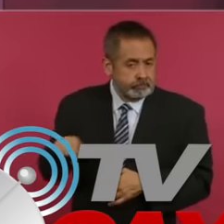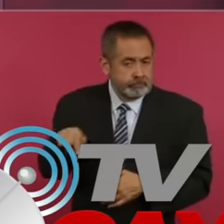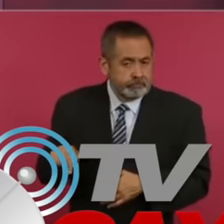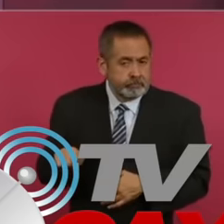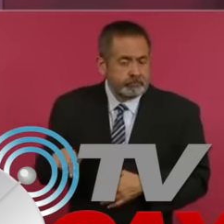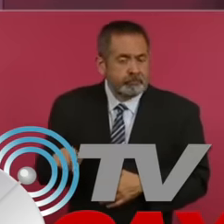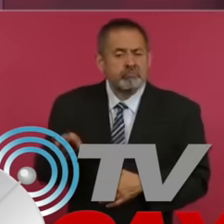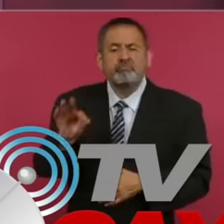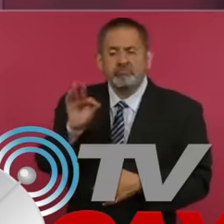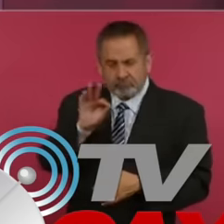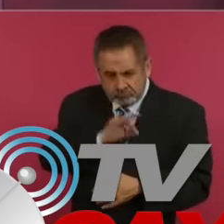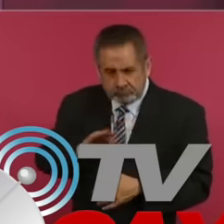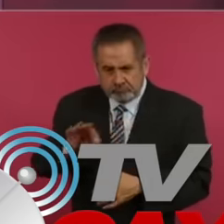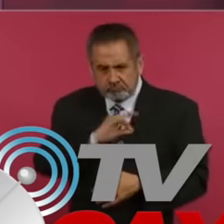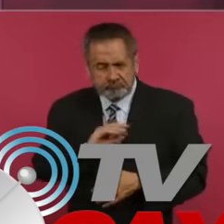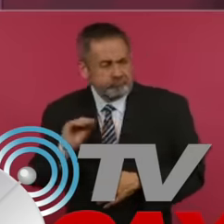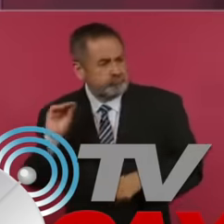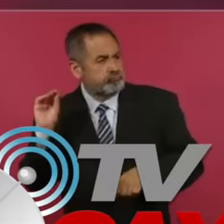puede